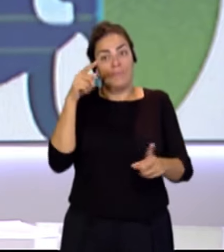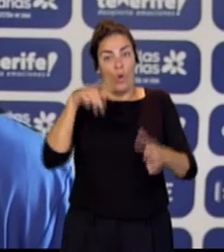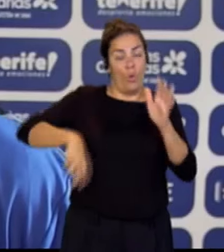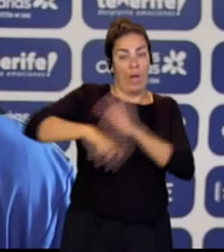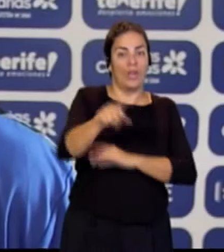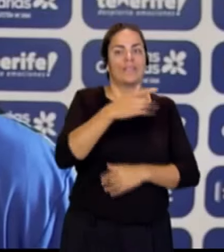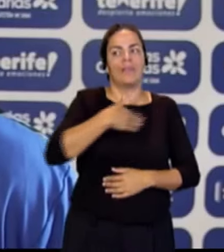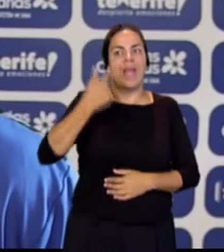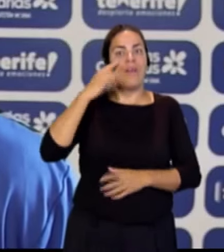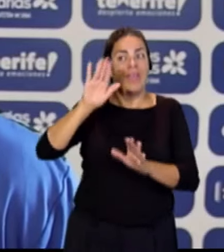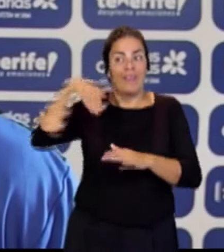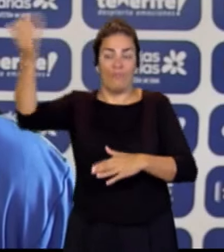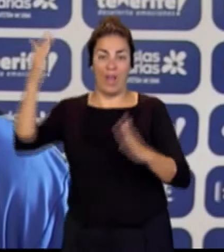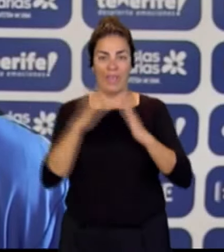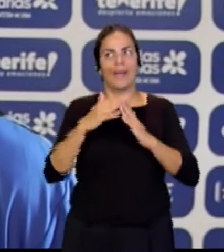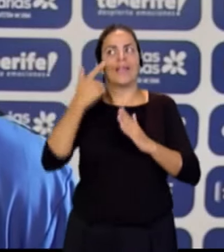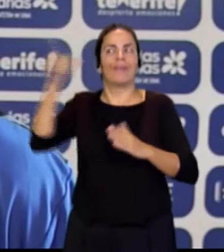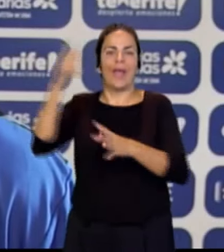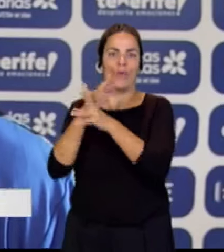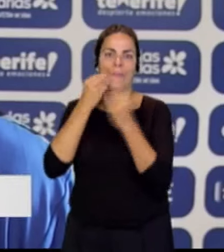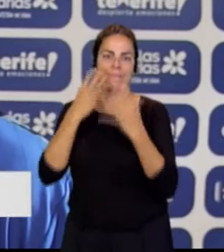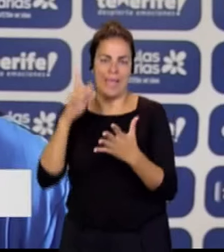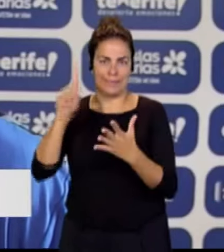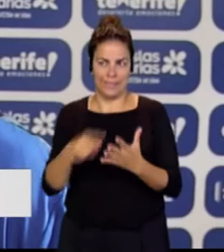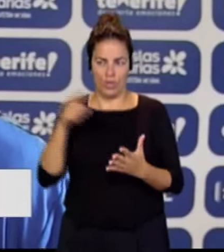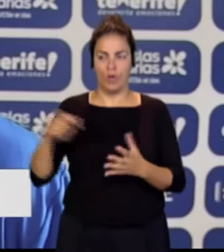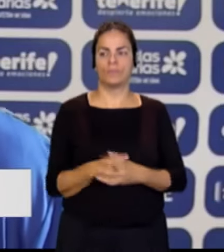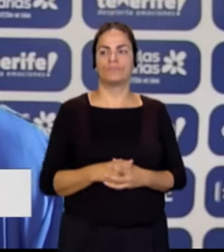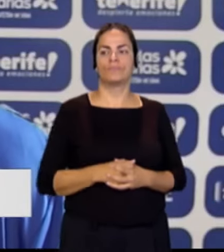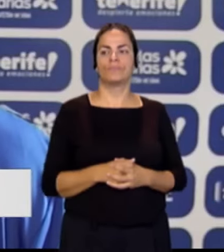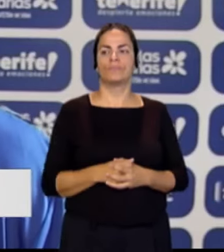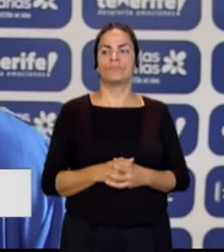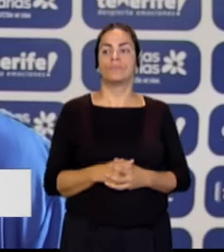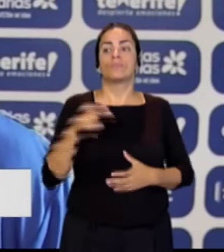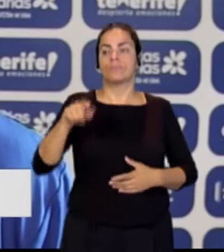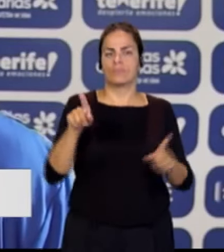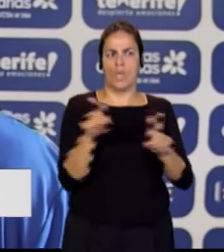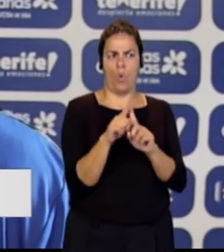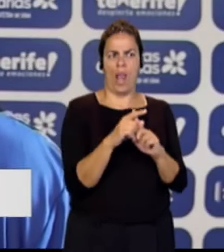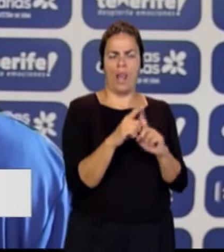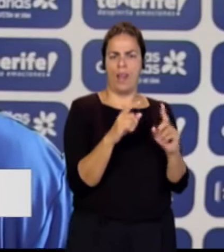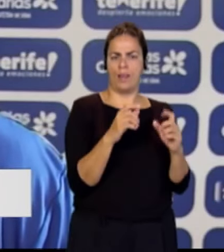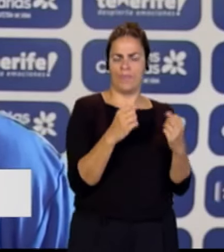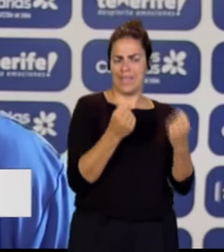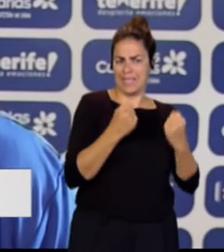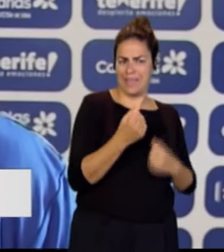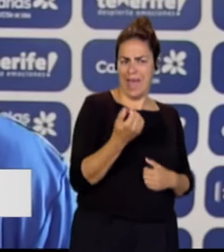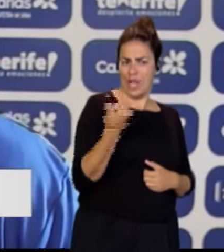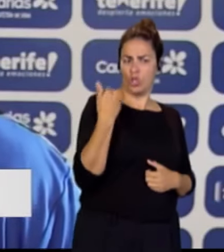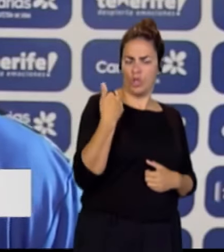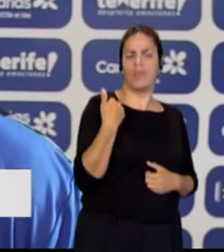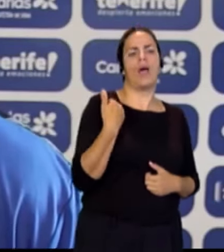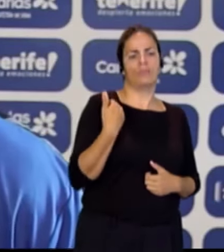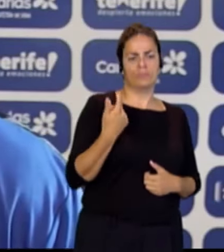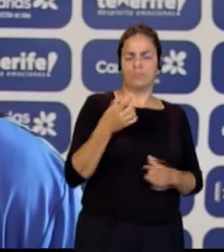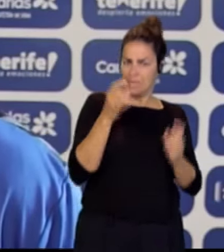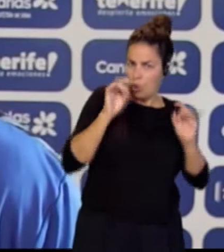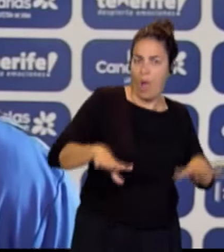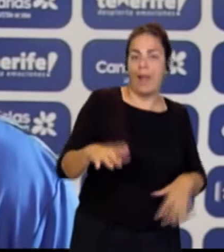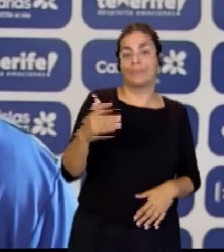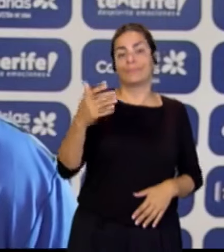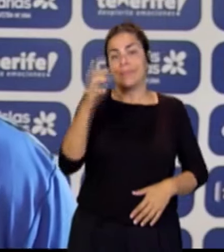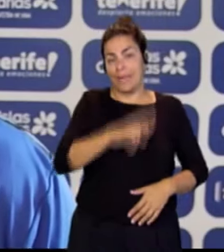casa dar nuestra mejor versión competir con con la intensidad que hicimos el otro día y y bueno y ojalá estar un poquito más acertados